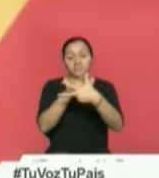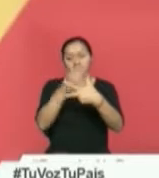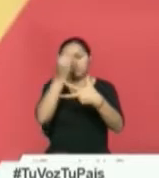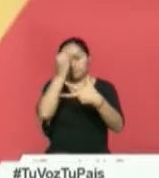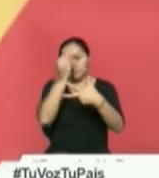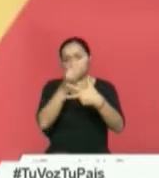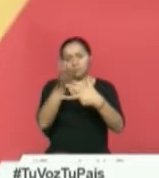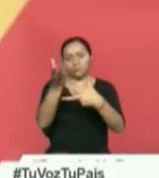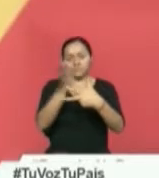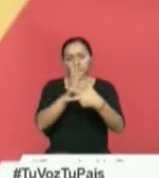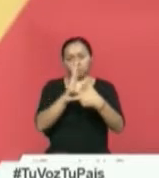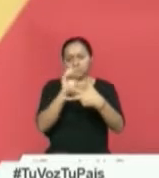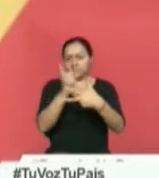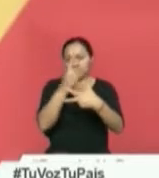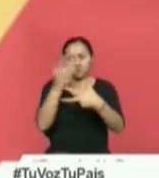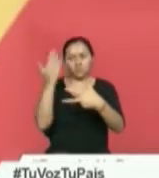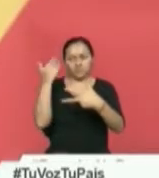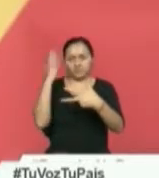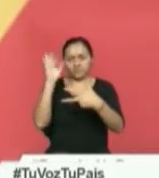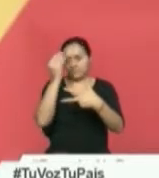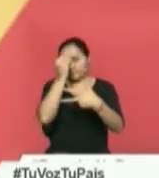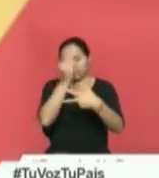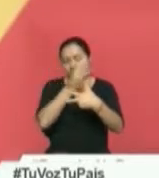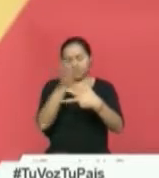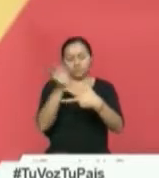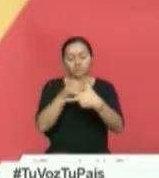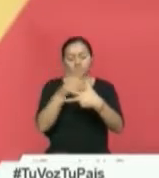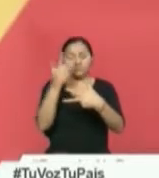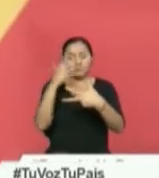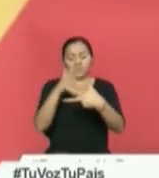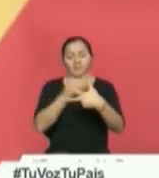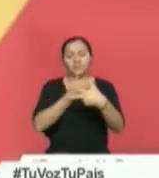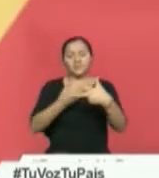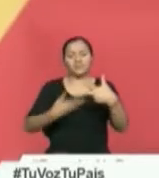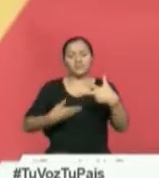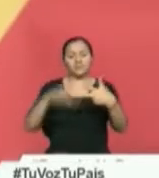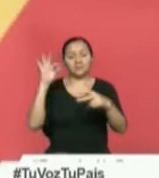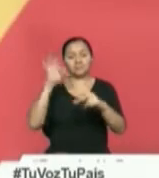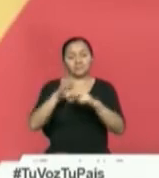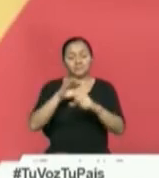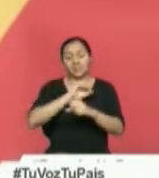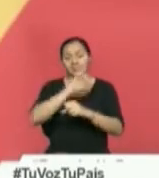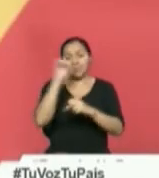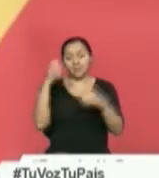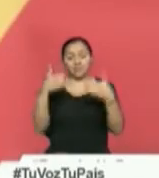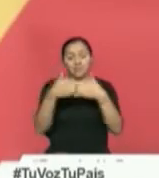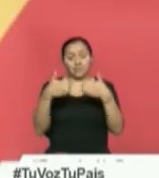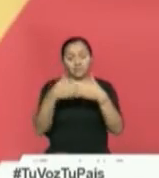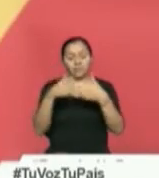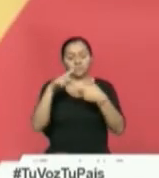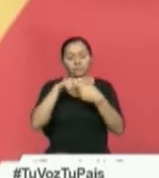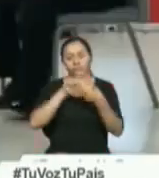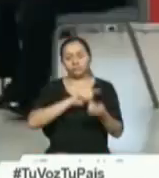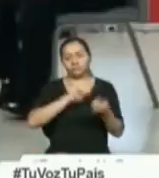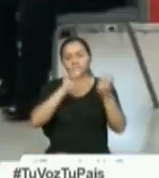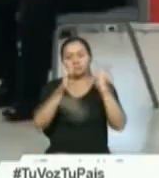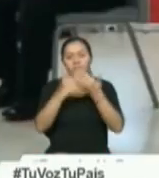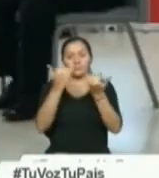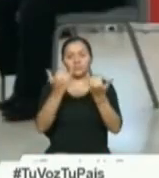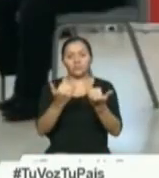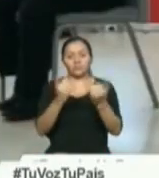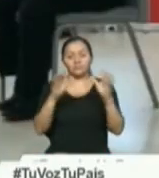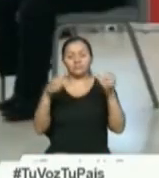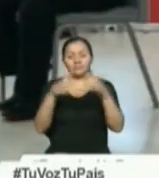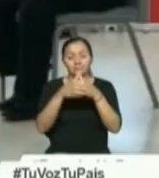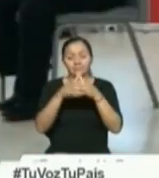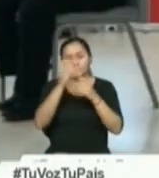información, que eso ya lo hicimos. Luego, una vez que el presidente electo conforme su equipo de transición, iniciará ya la transición como tal formalmente. Eso. La